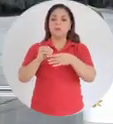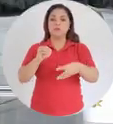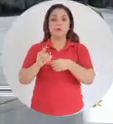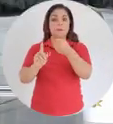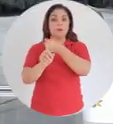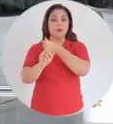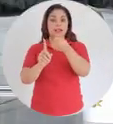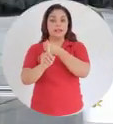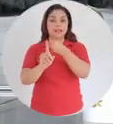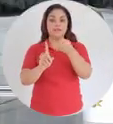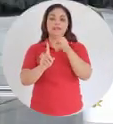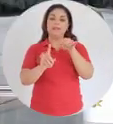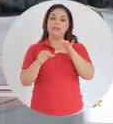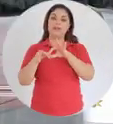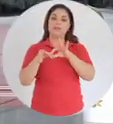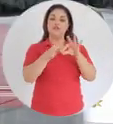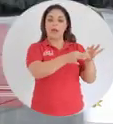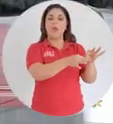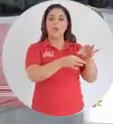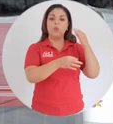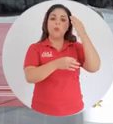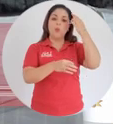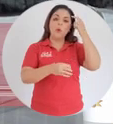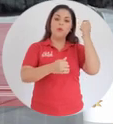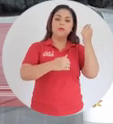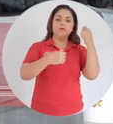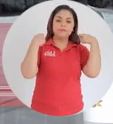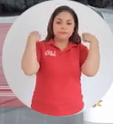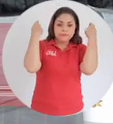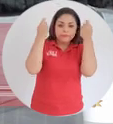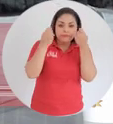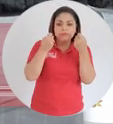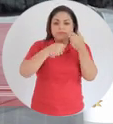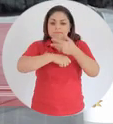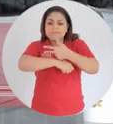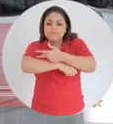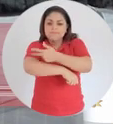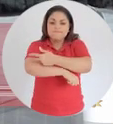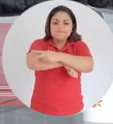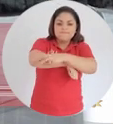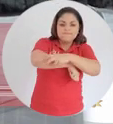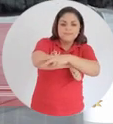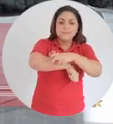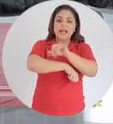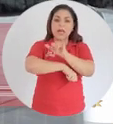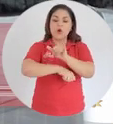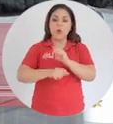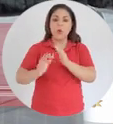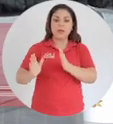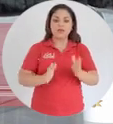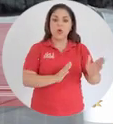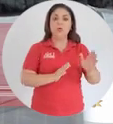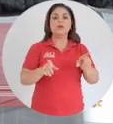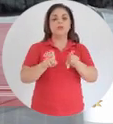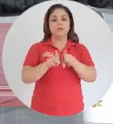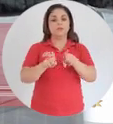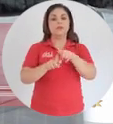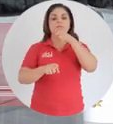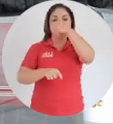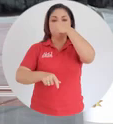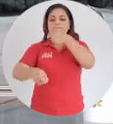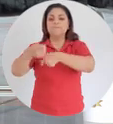violencias sociales, ¿verdad?, y que están relacionadas con el crimen organizado y otros, que afectan principalmente a las poblaciones más